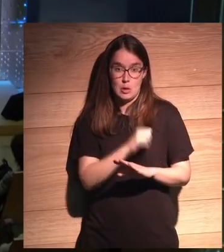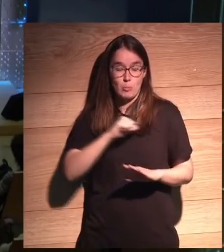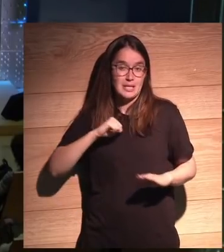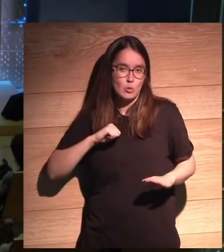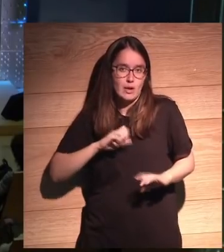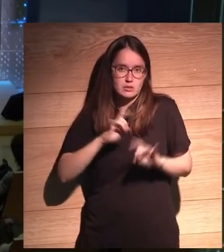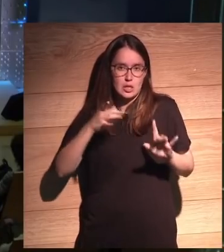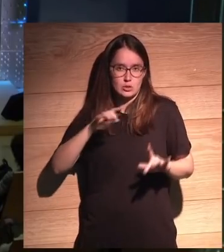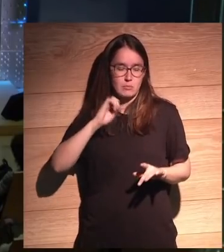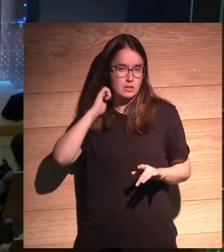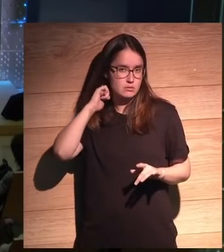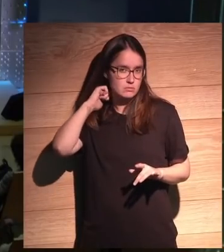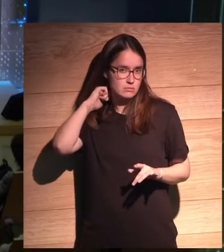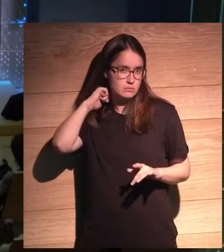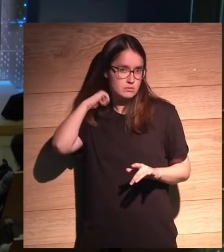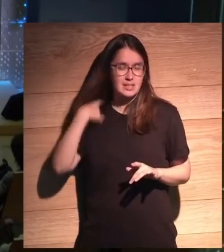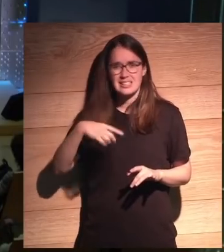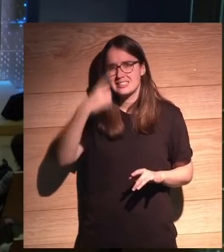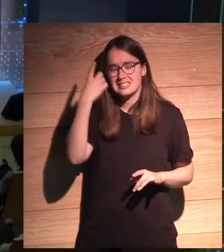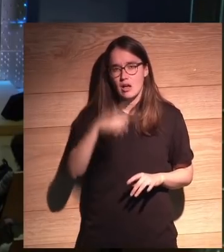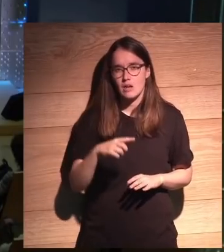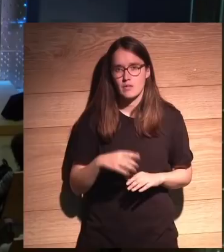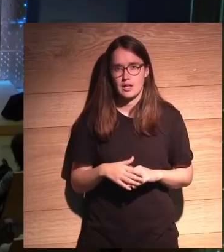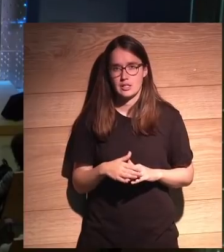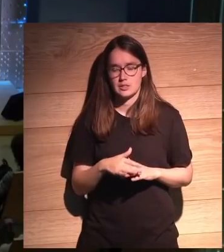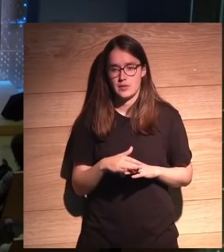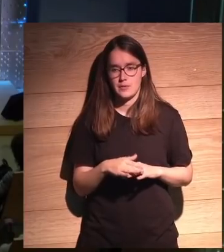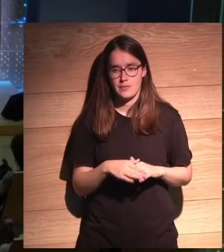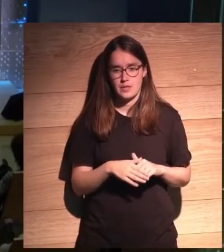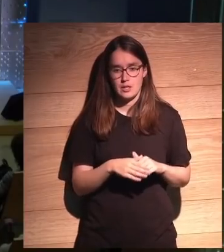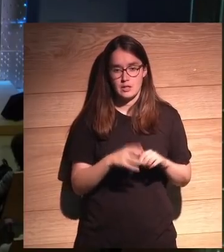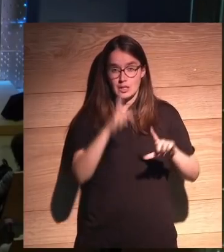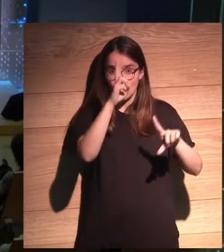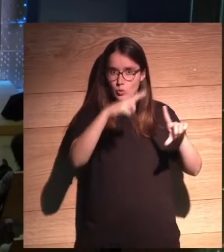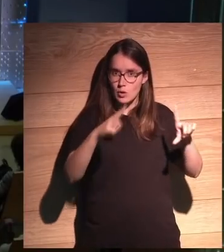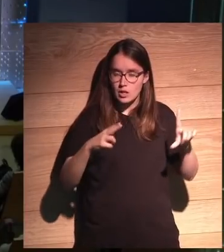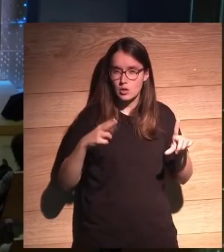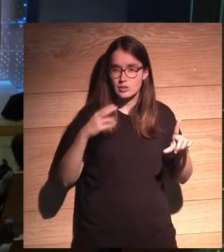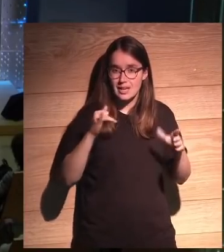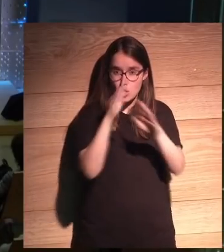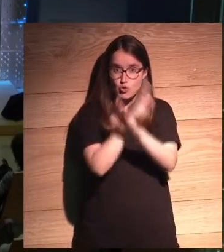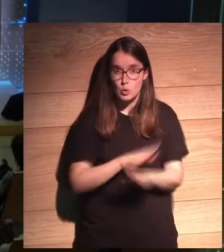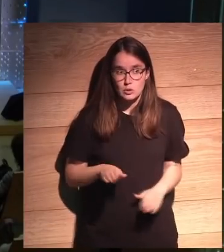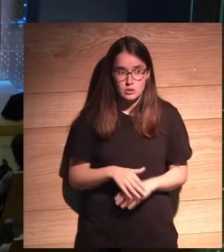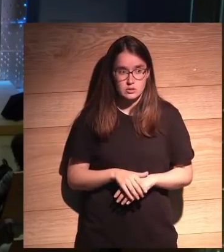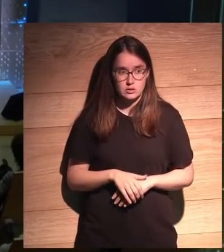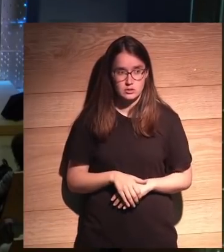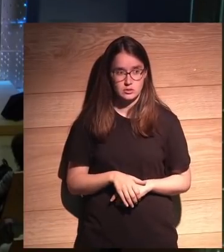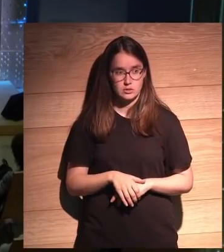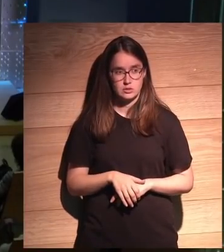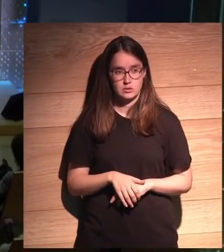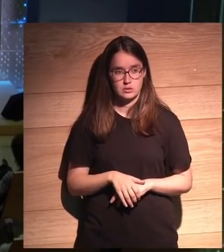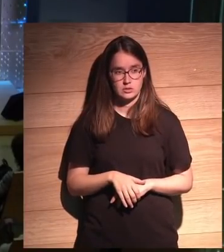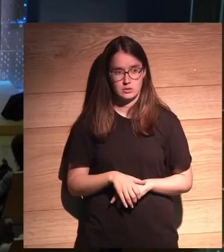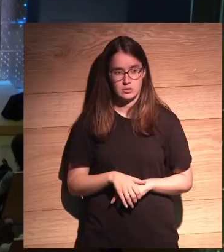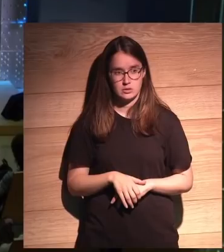claro. ¿Tenéis constancia de esos cuadros que están ocultos?